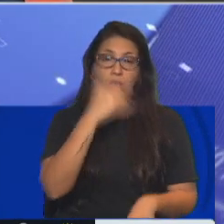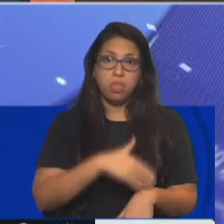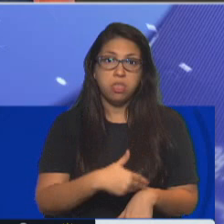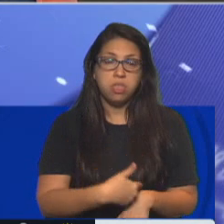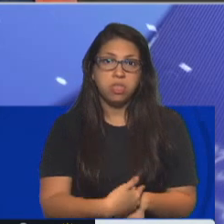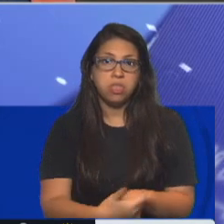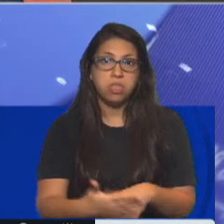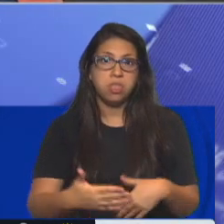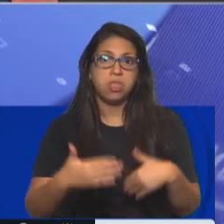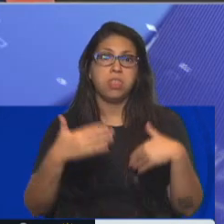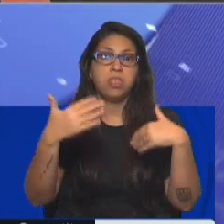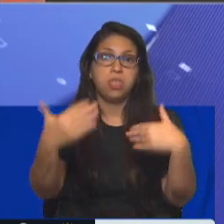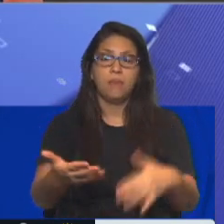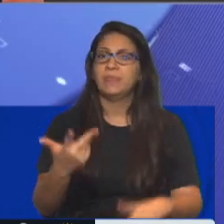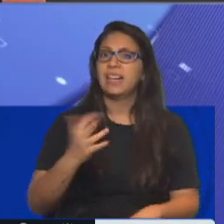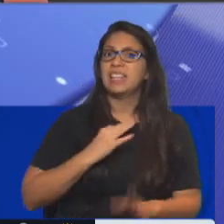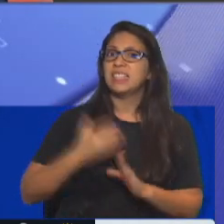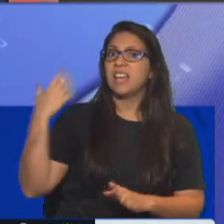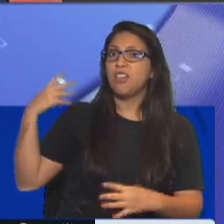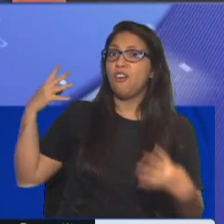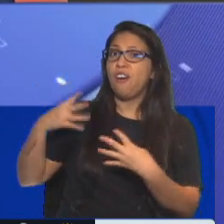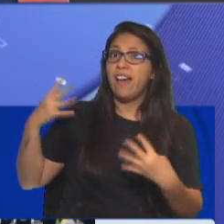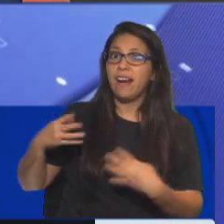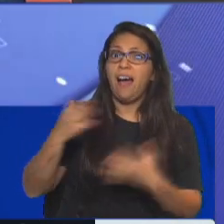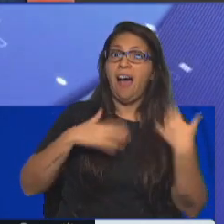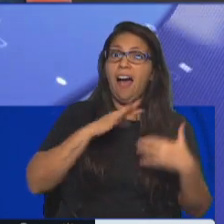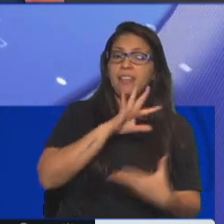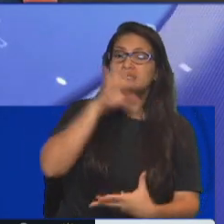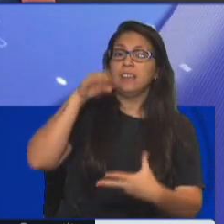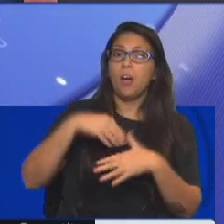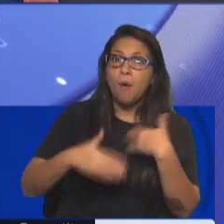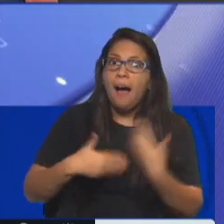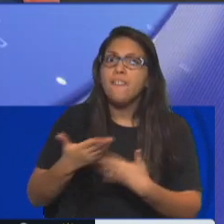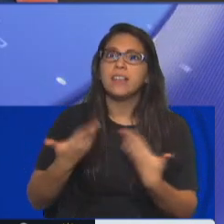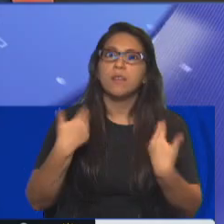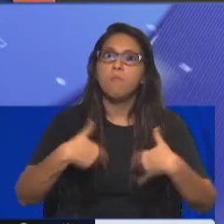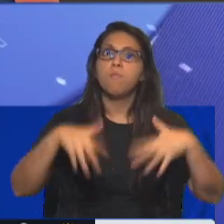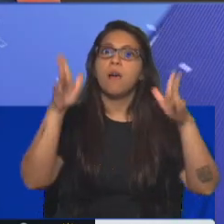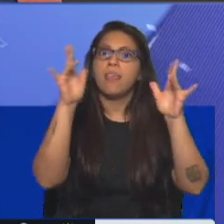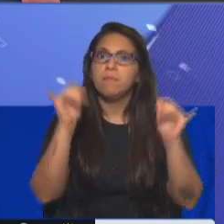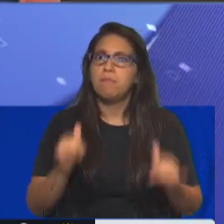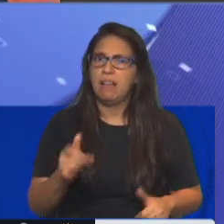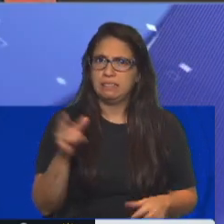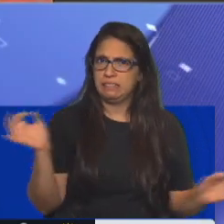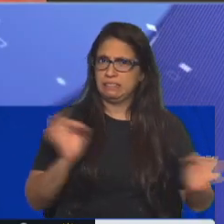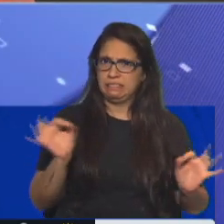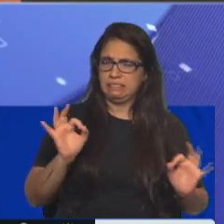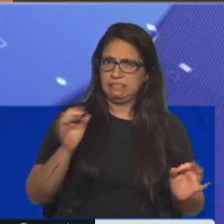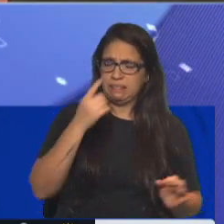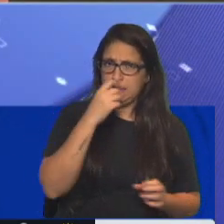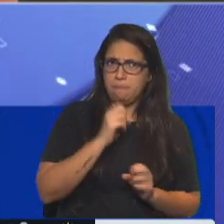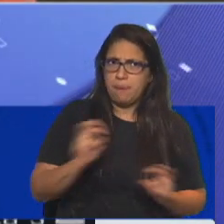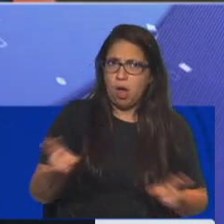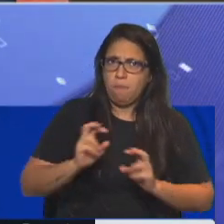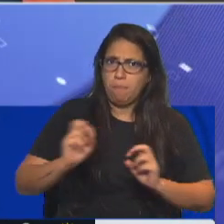en estos casi 3 años de guerra, donde no se habían visto prácticamente avances en una posibilidad de llegar a un cese al fuego. Más bien todo lo contrario, ¿eh? Todo